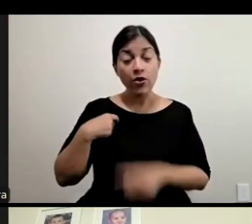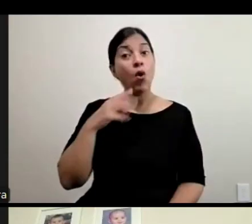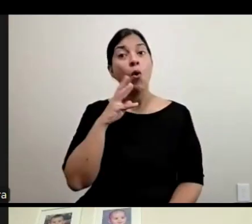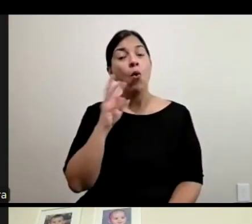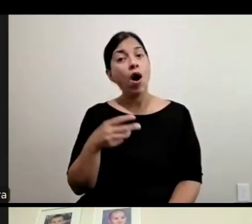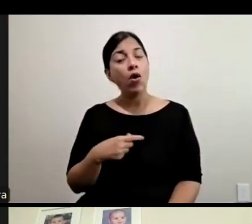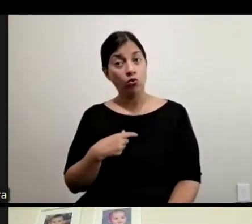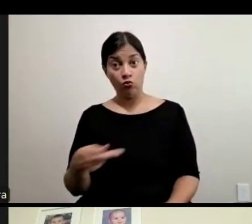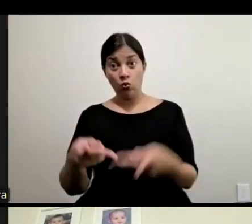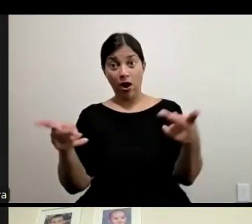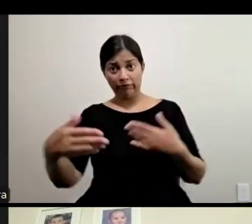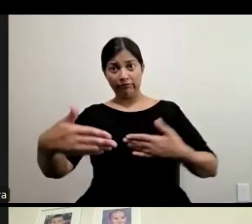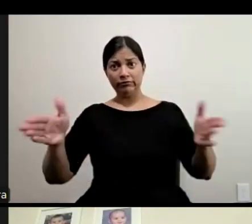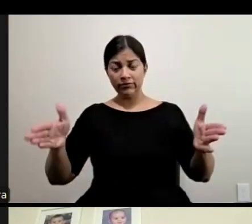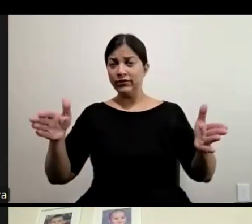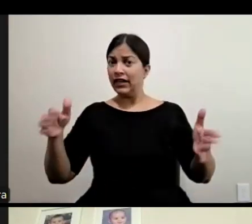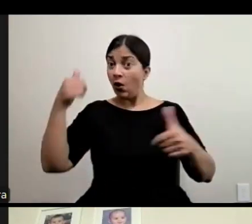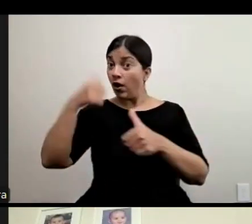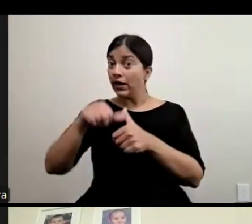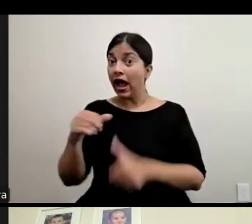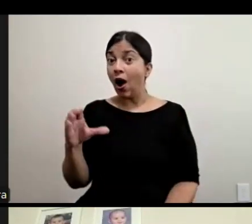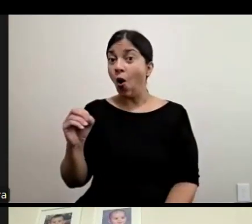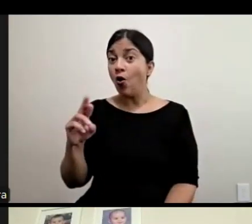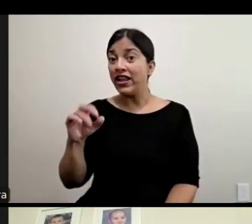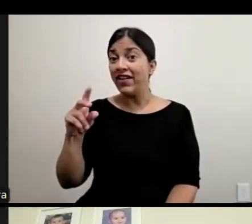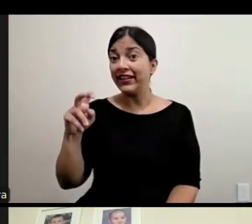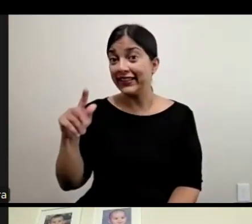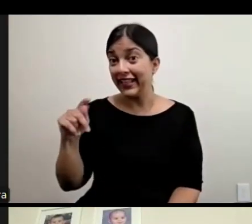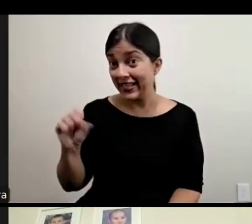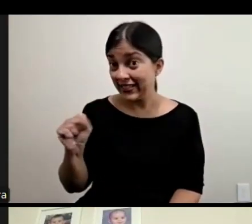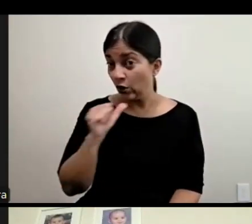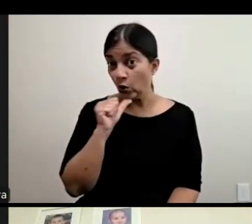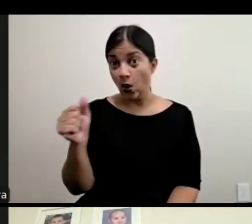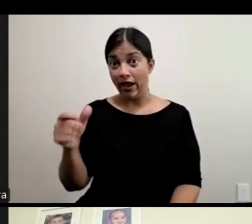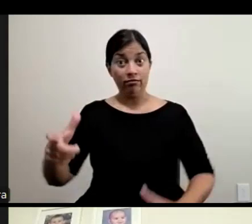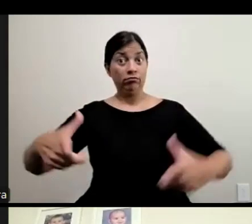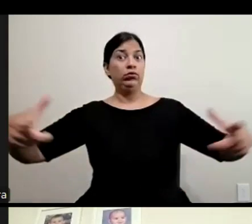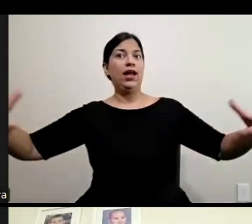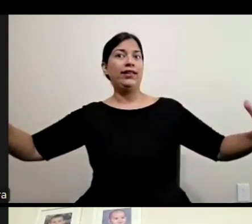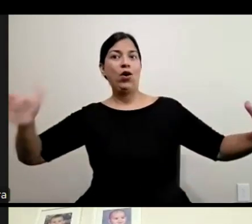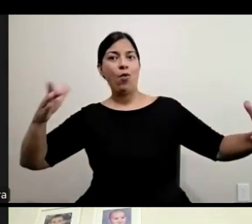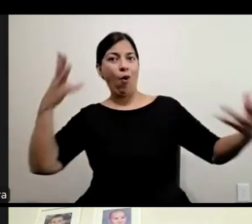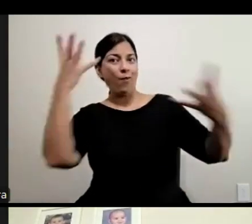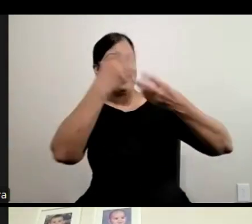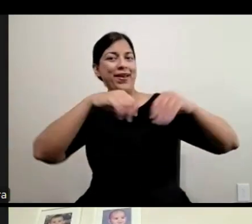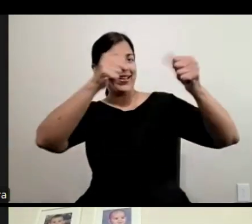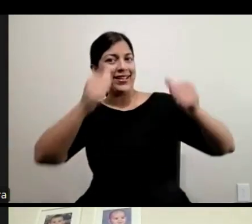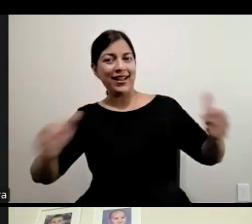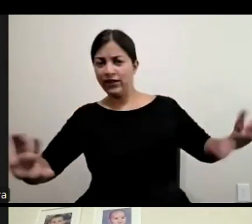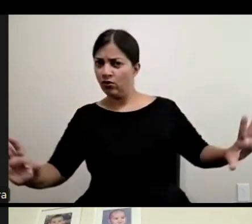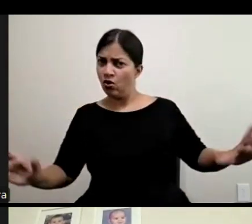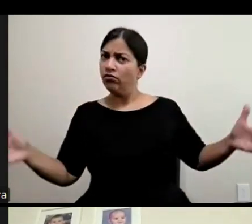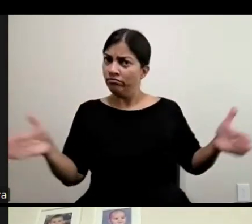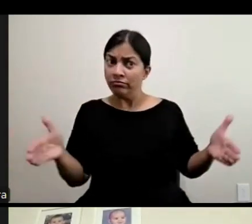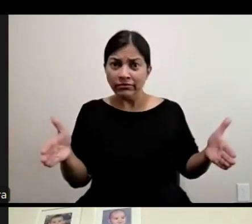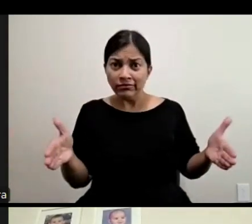recuerda que Coribantes no es un escenario, ¿verdad? Una platea así como decir Bellas Artes o algo. Entonces, ¿qué yo voy a